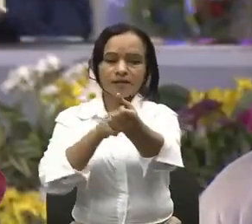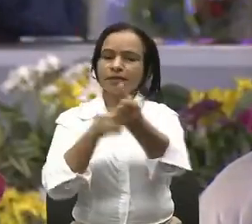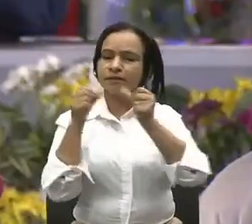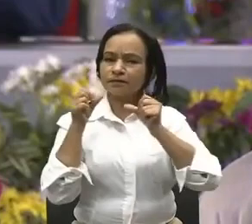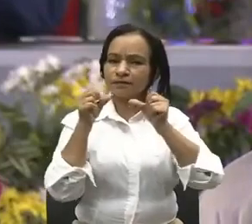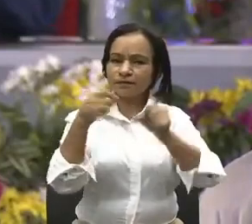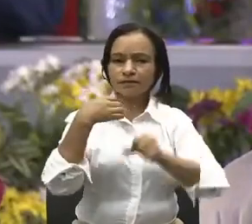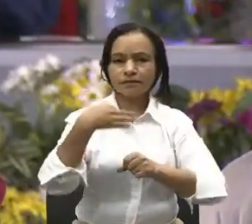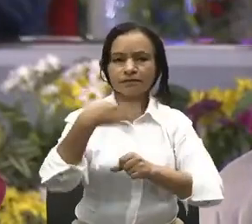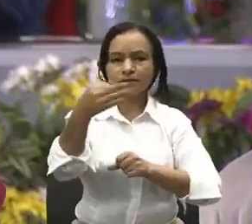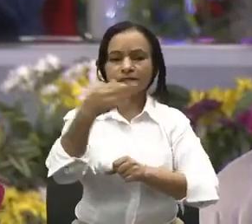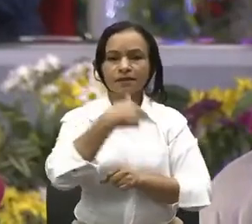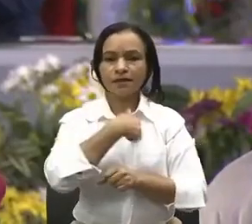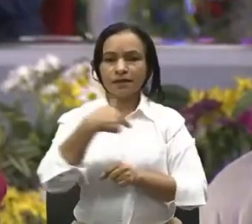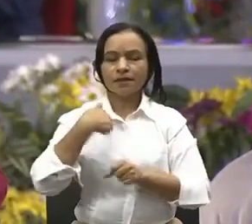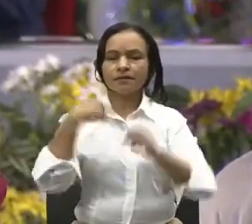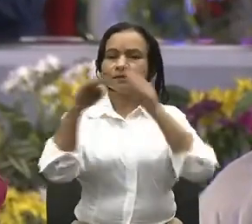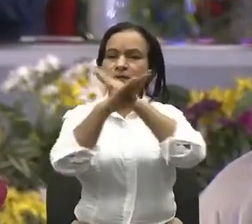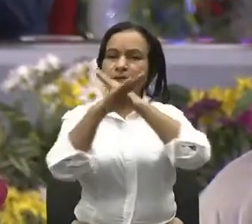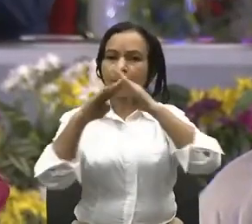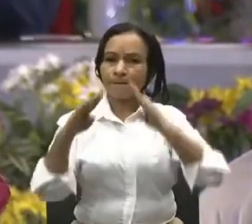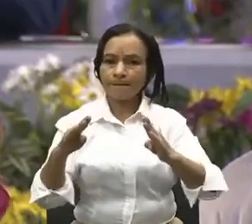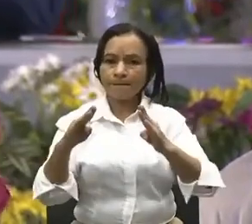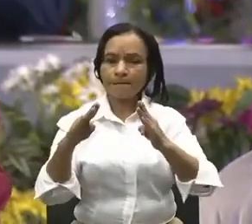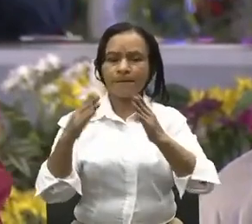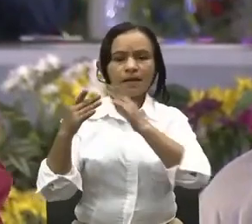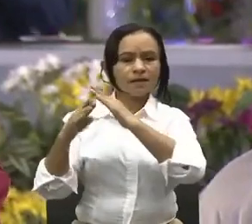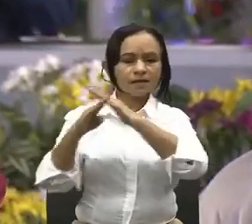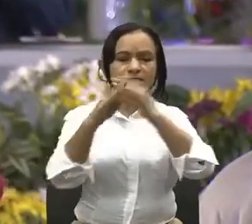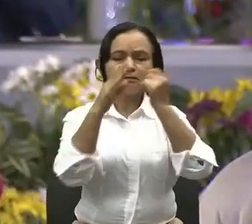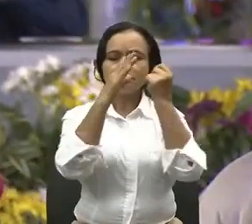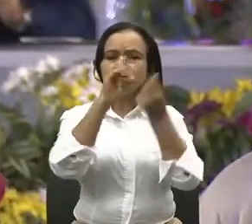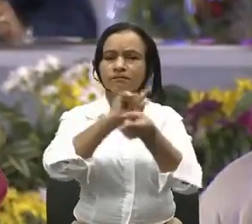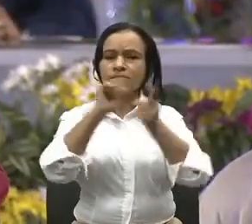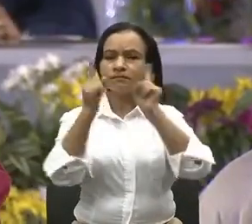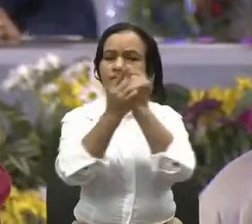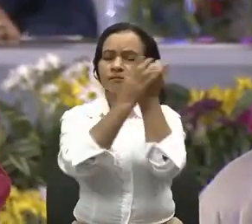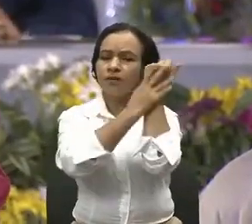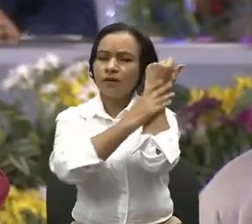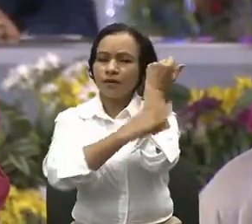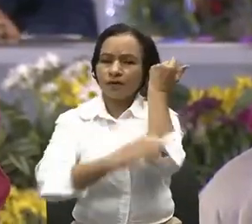nicaragüenses, construyendo paz para combatir la pobreza.